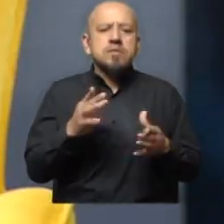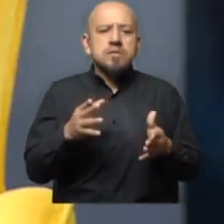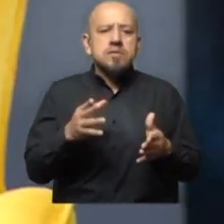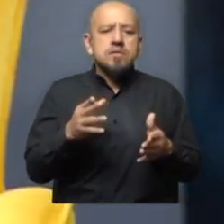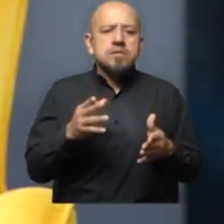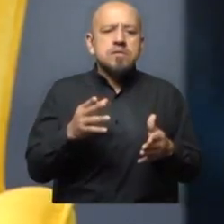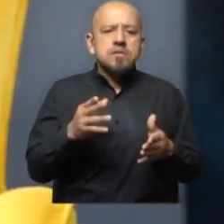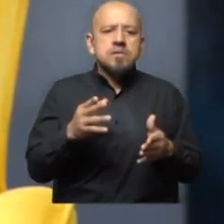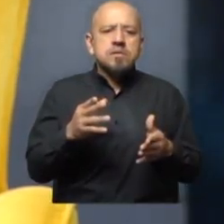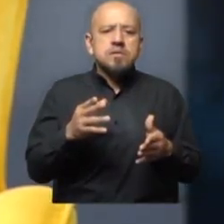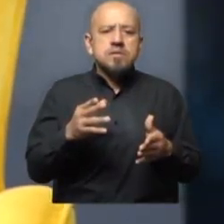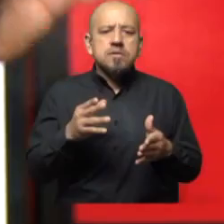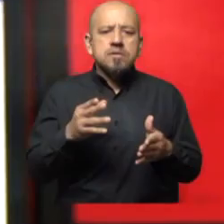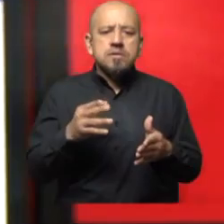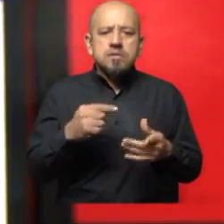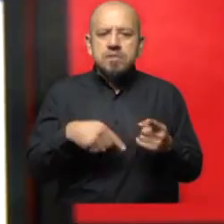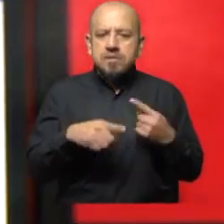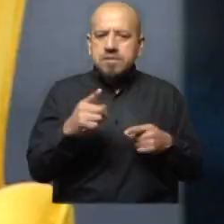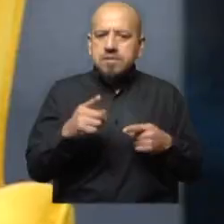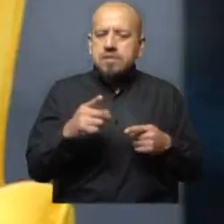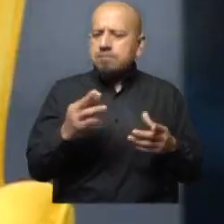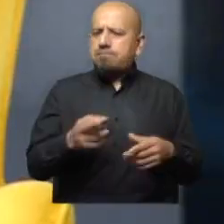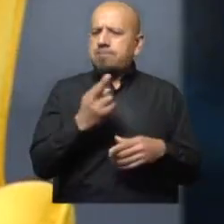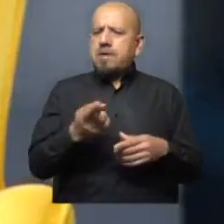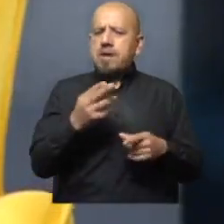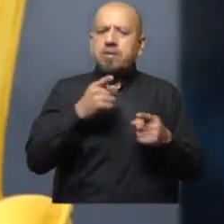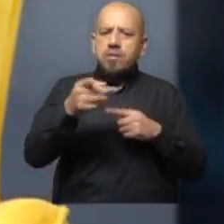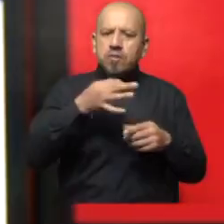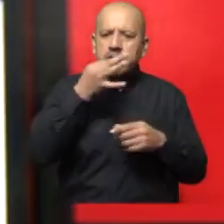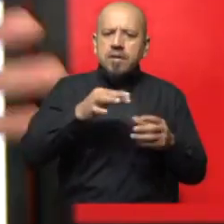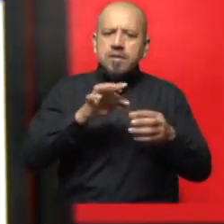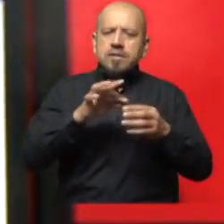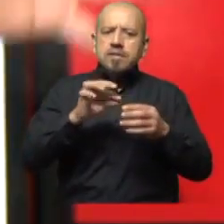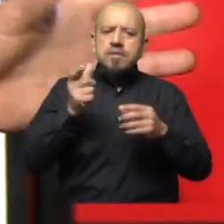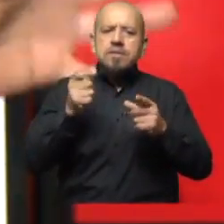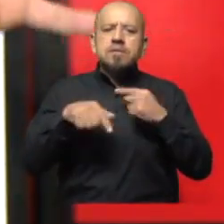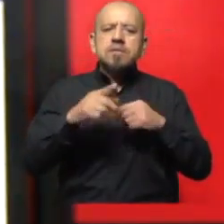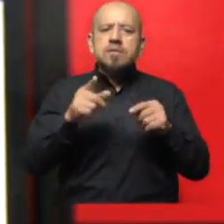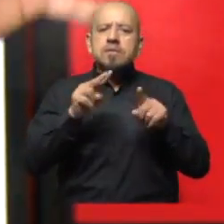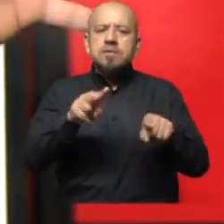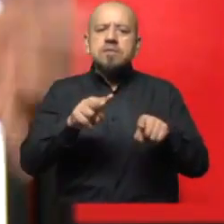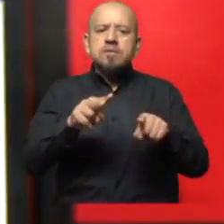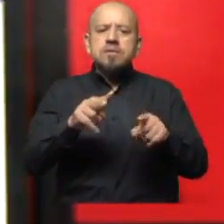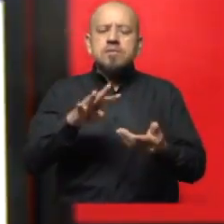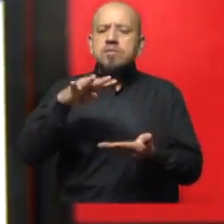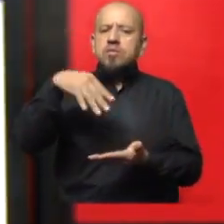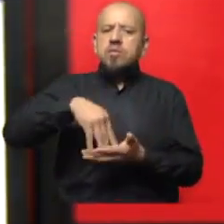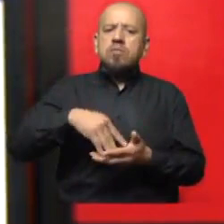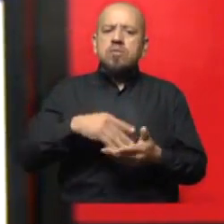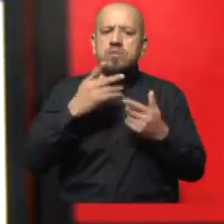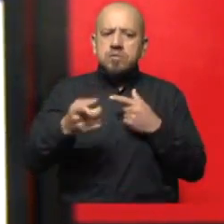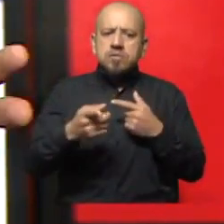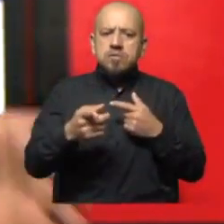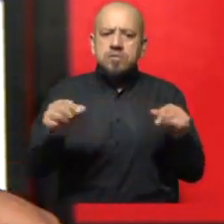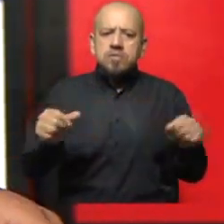esa frase vos es rara la combinación pero no extra porque lo que yo quiero decir es que como te paras en el escenario cómo salís y